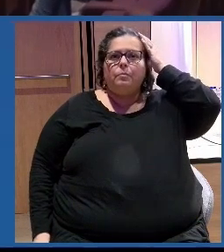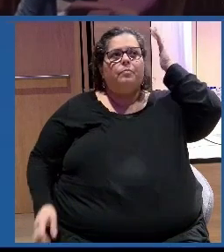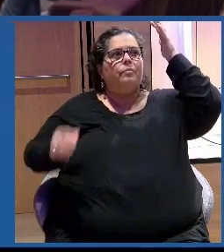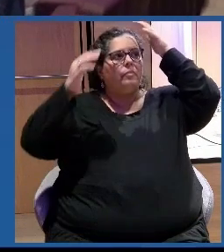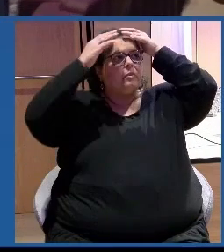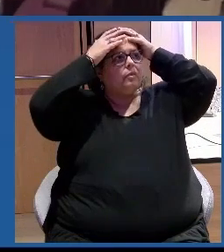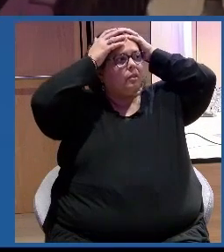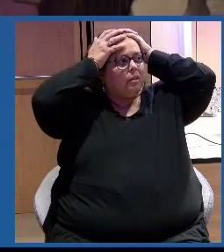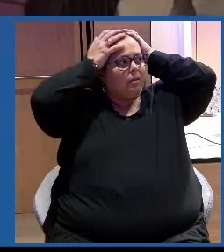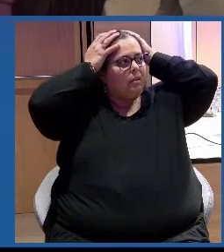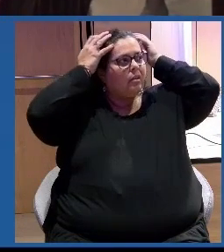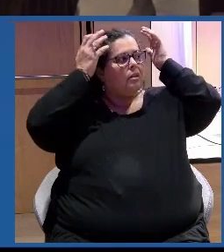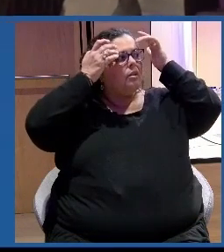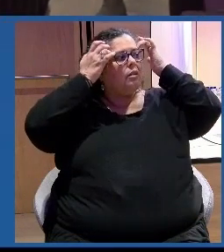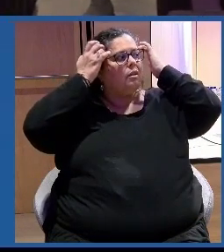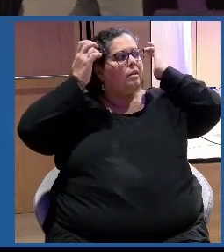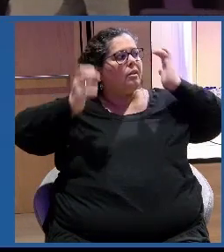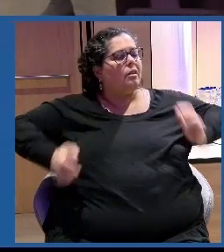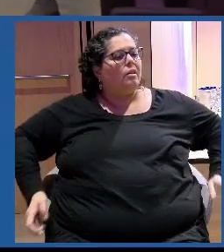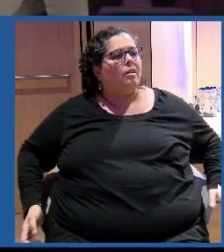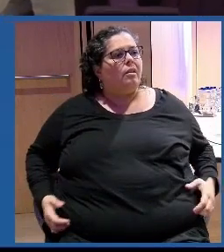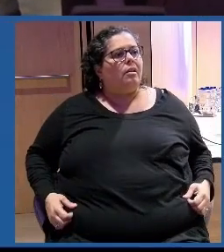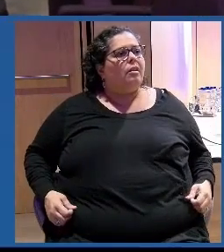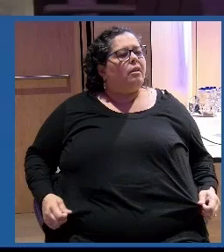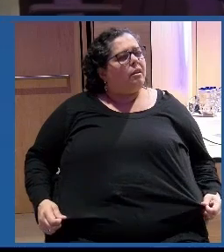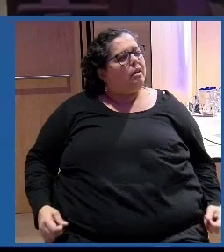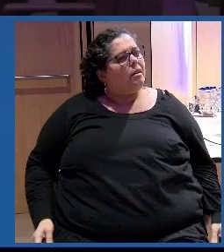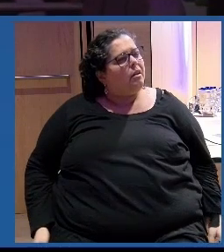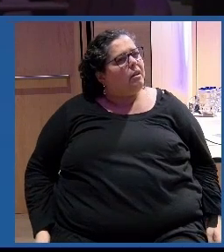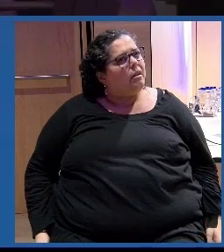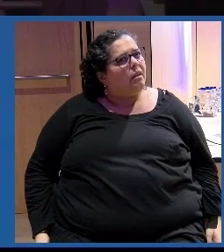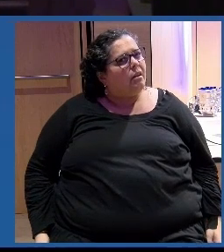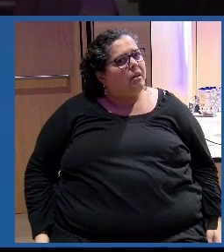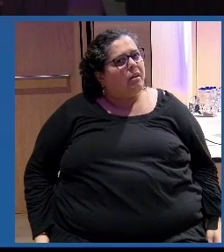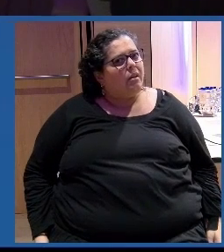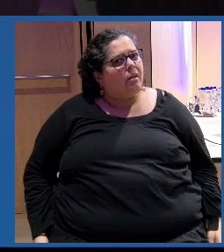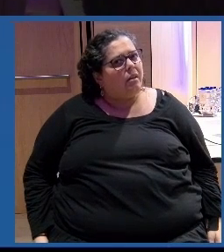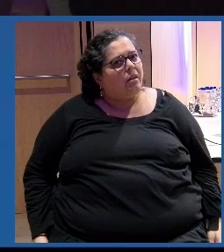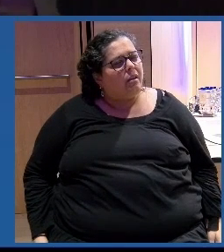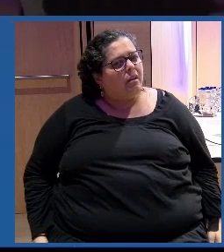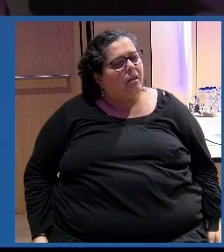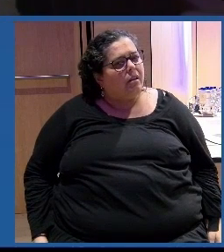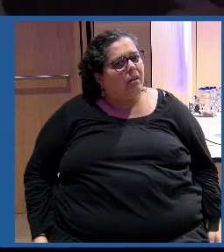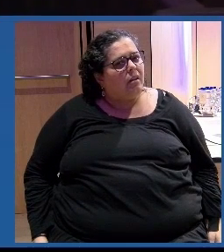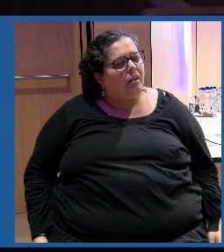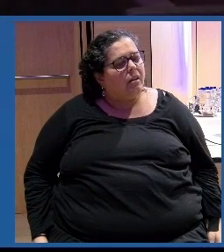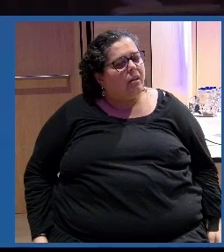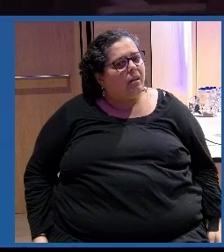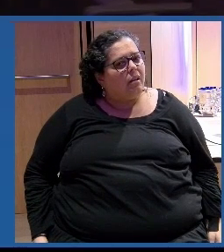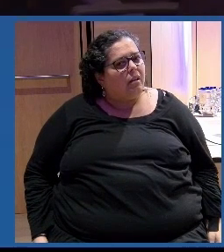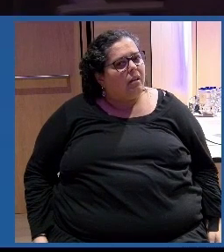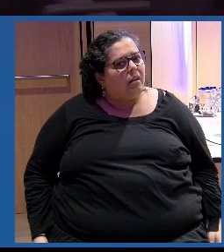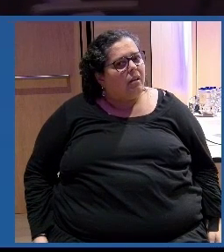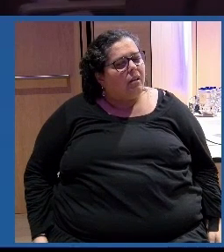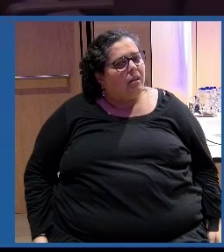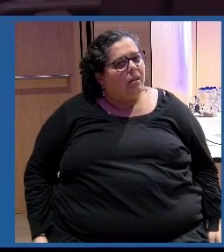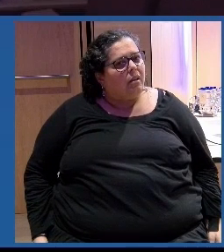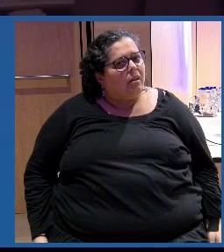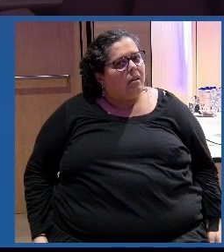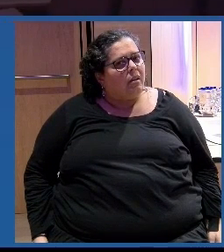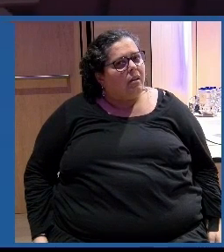2022. Entonces, aquí la pregunta es, ¿en qué son distintos aquellos que ingresan al portal